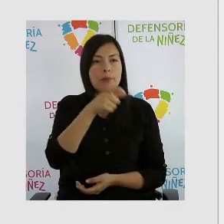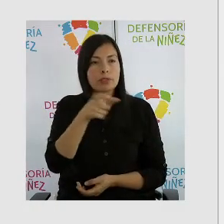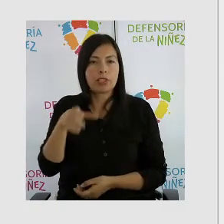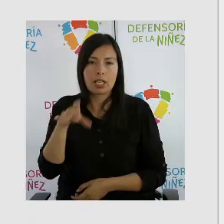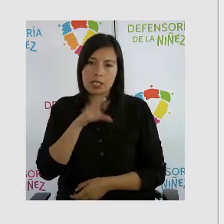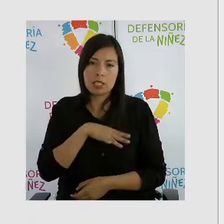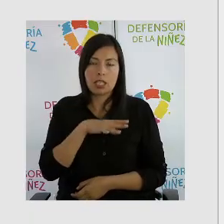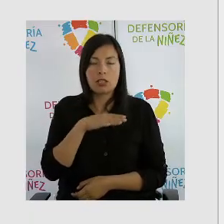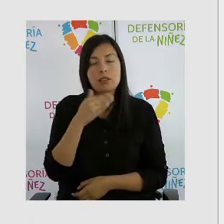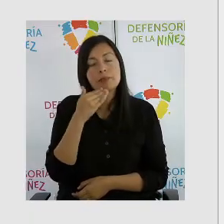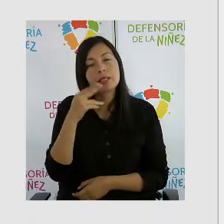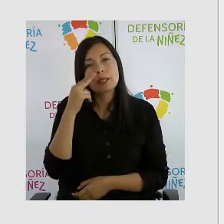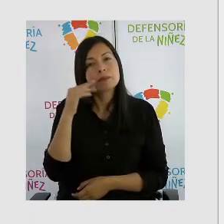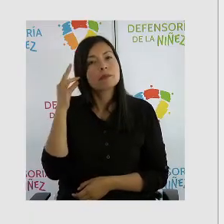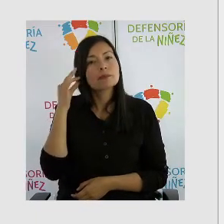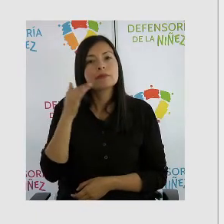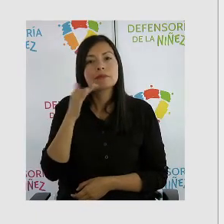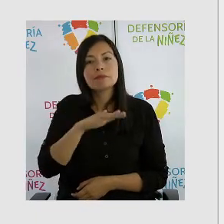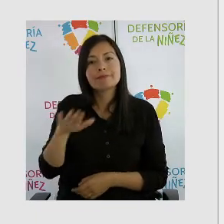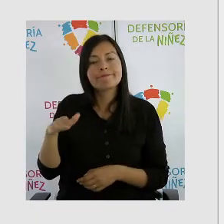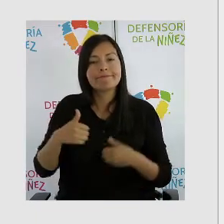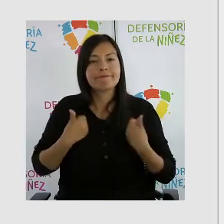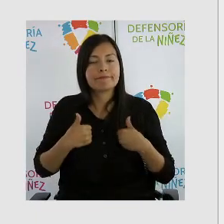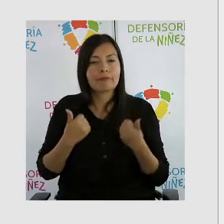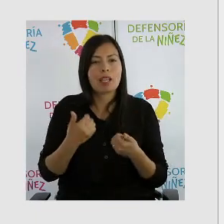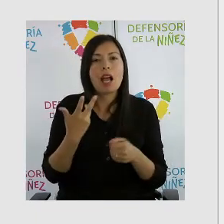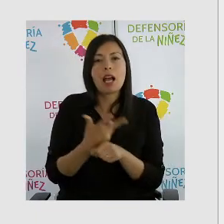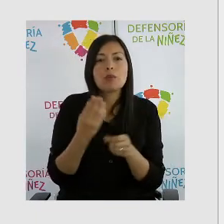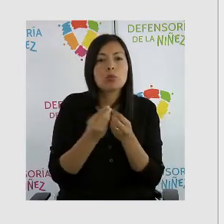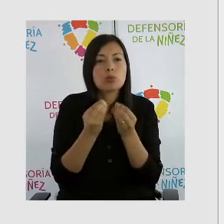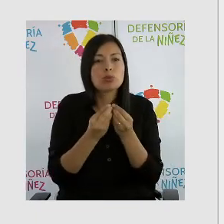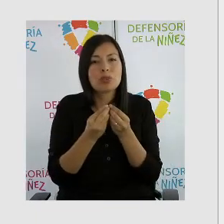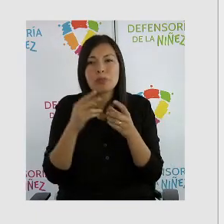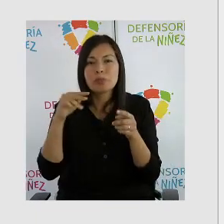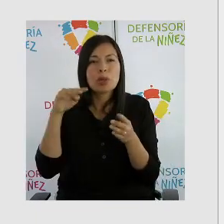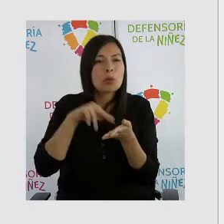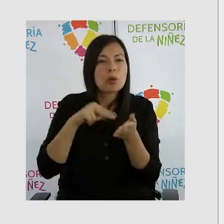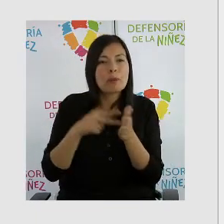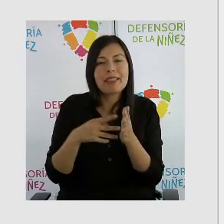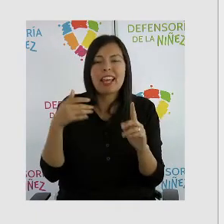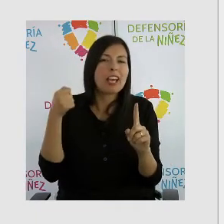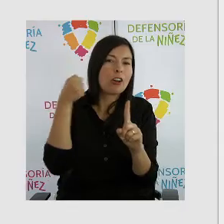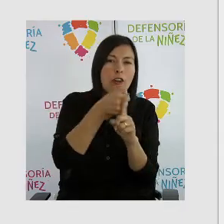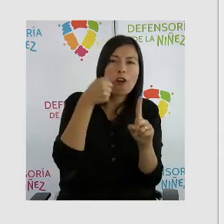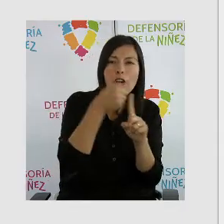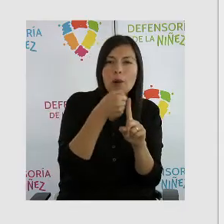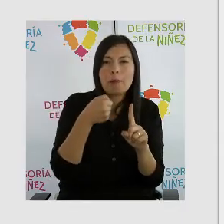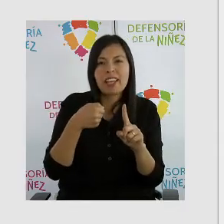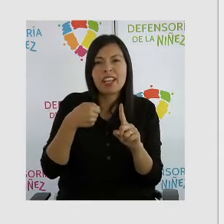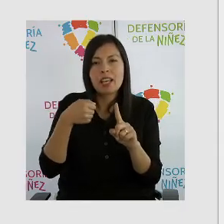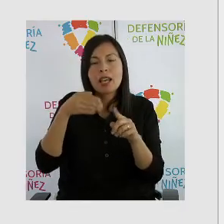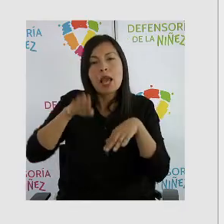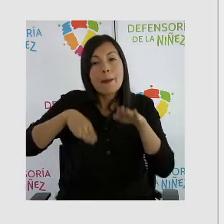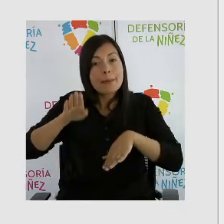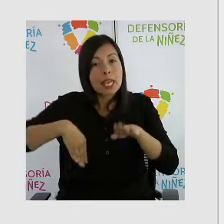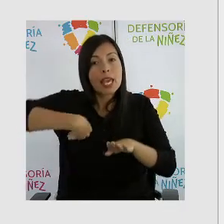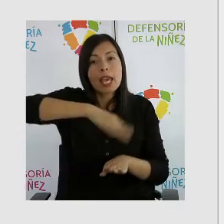niñas y adolescentes. Tenemos 118 lesiones físicas de otro tipo, que están asociadas a golpes, golpes con pies, golpes con